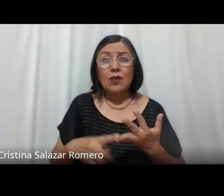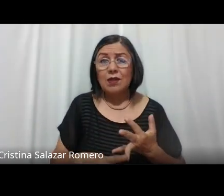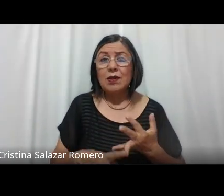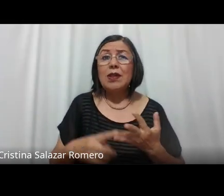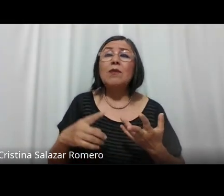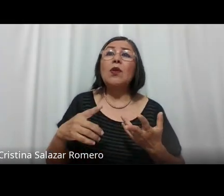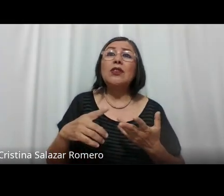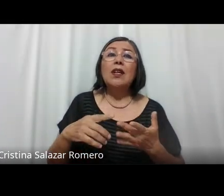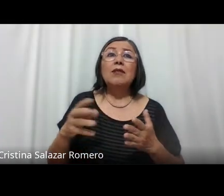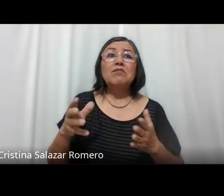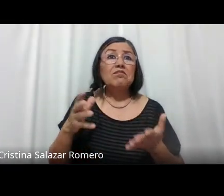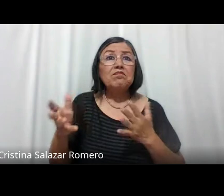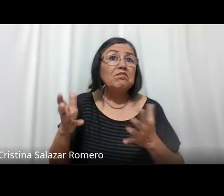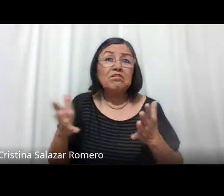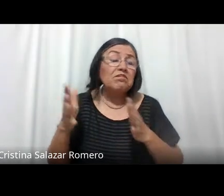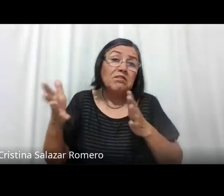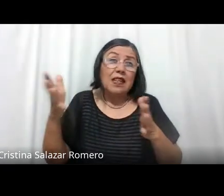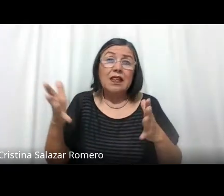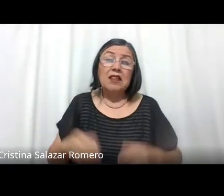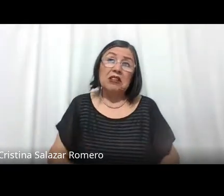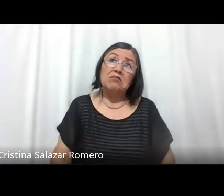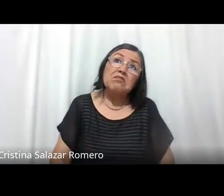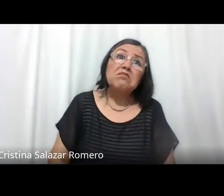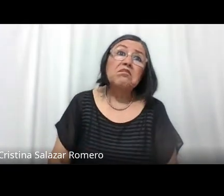lugar donde vivimos,